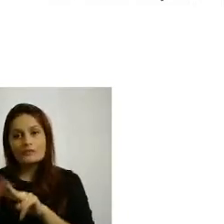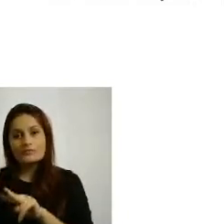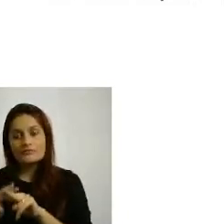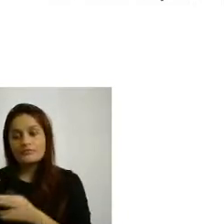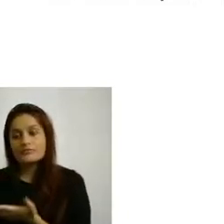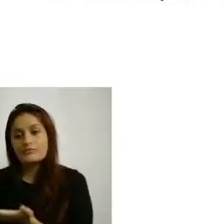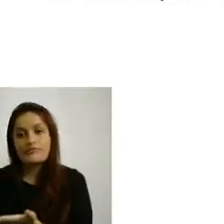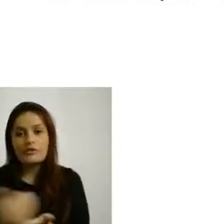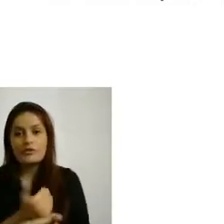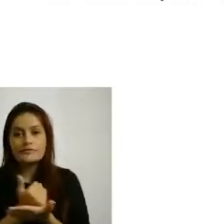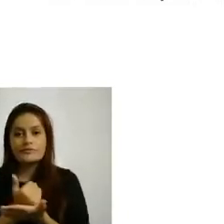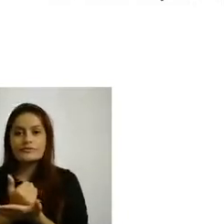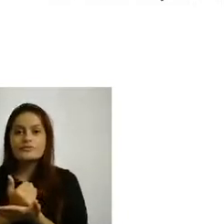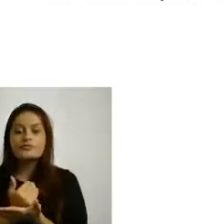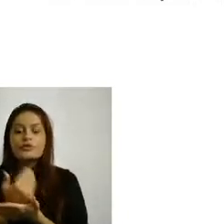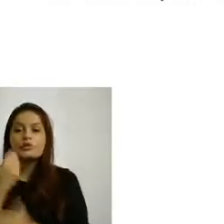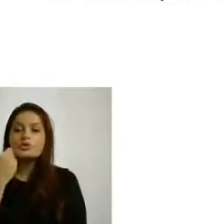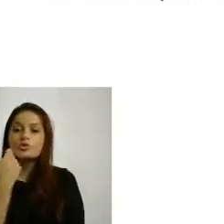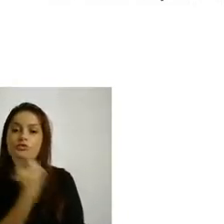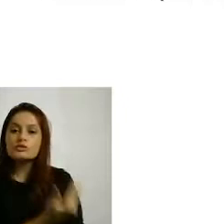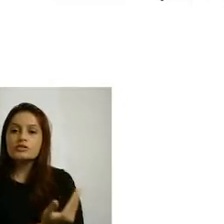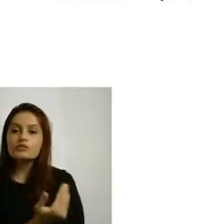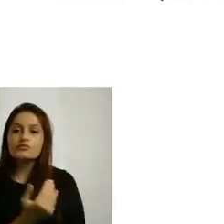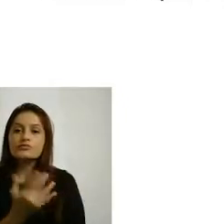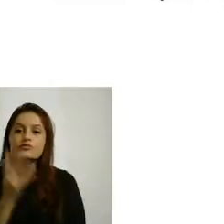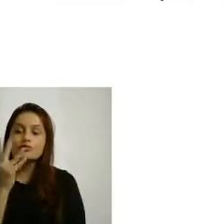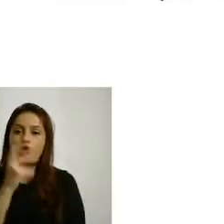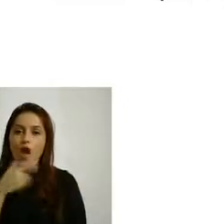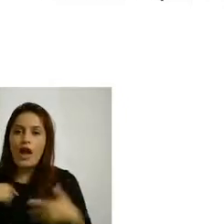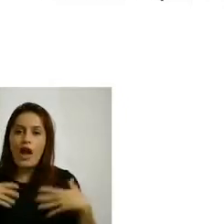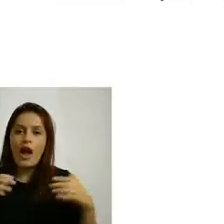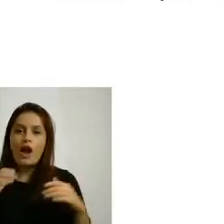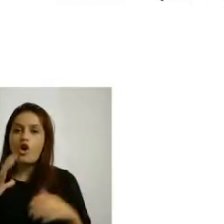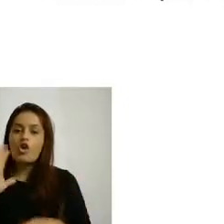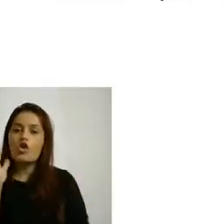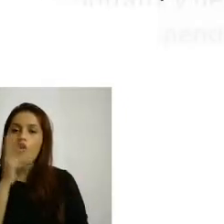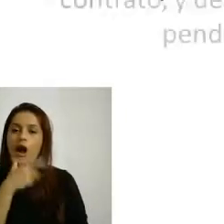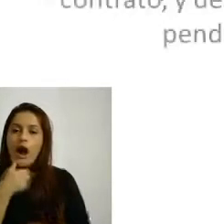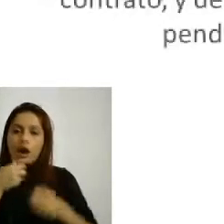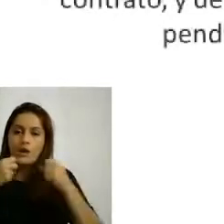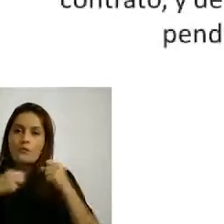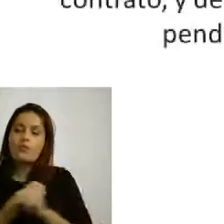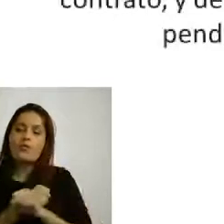subsidio de incapacidad laboral y devoluciones de pago en excesos de la AFP.